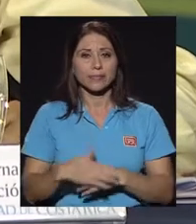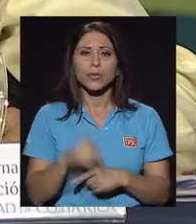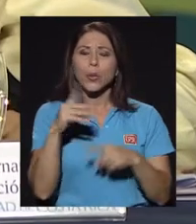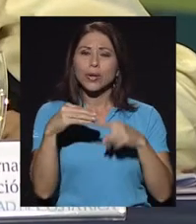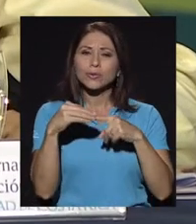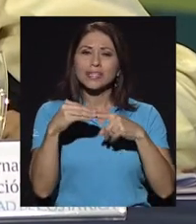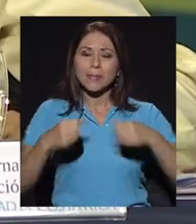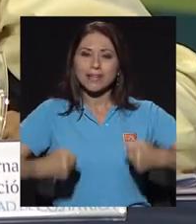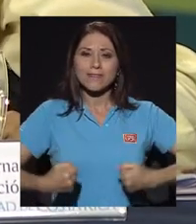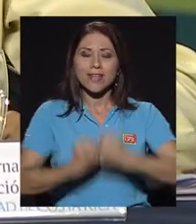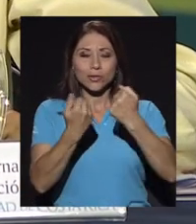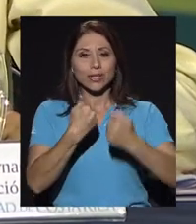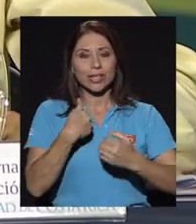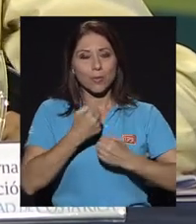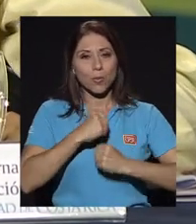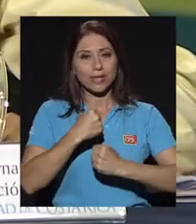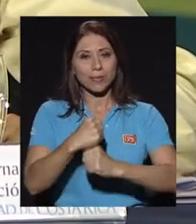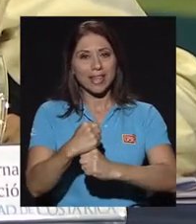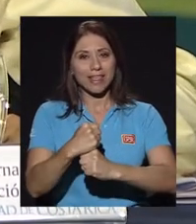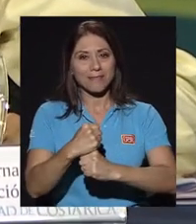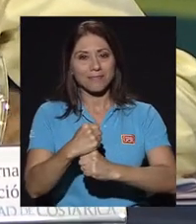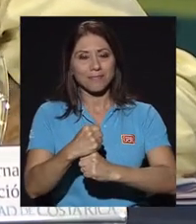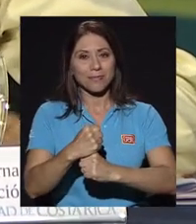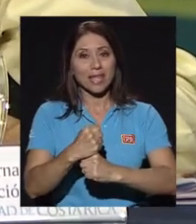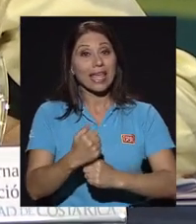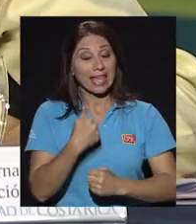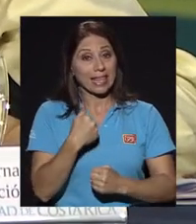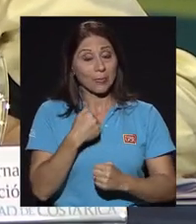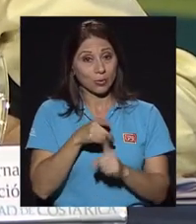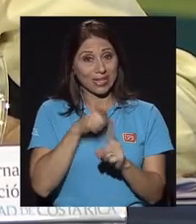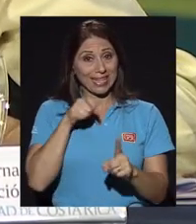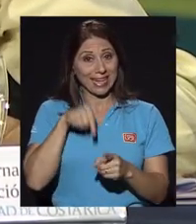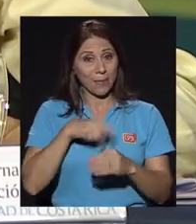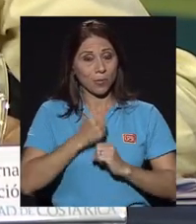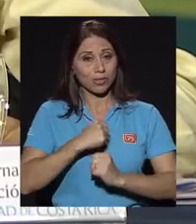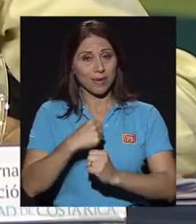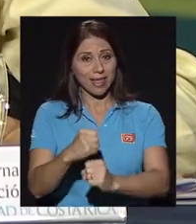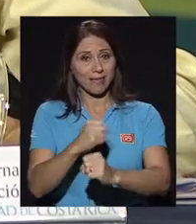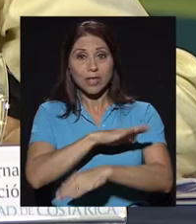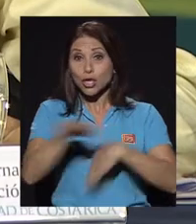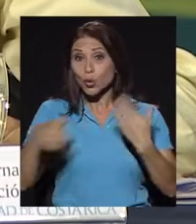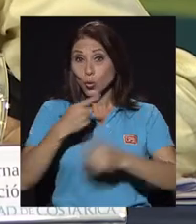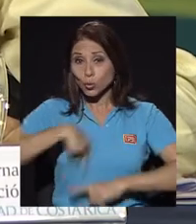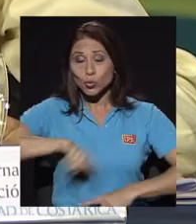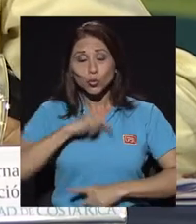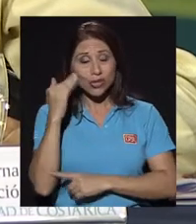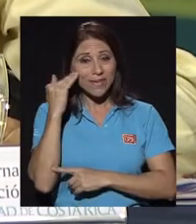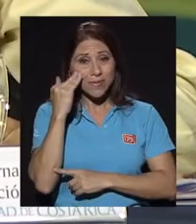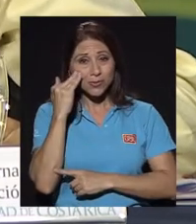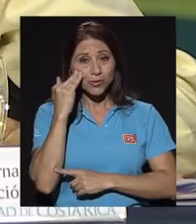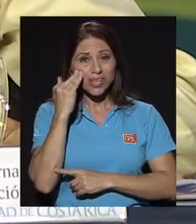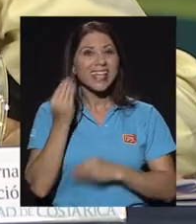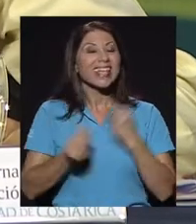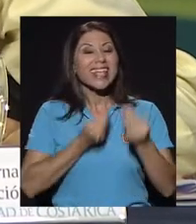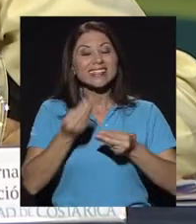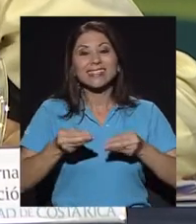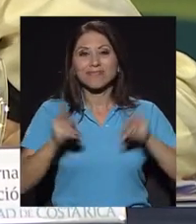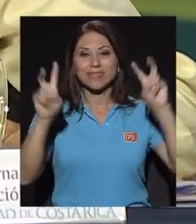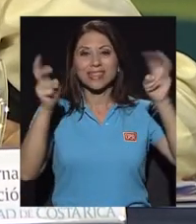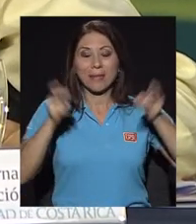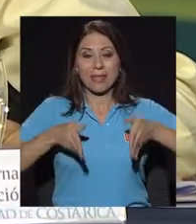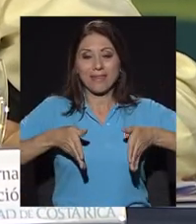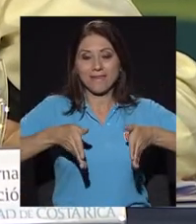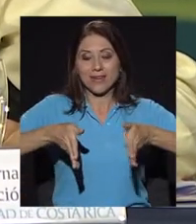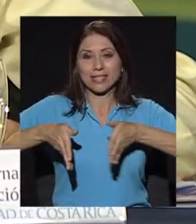Uno de los principales retos que tenemos en la municipalidad, que tendríamos desde la municipalidad y que todos los urbanos conocemos, es el tema de infraestructura. Y por